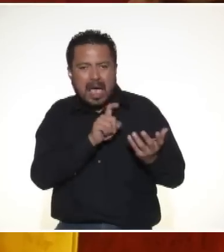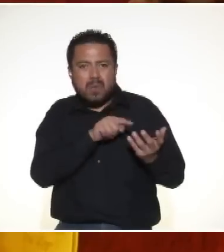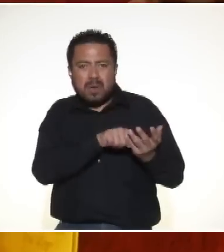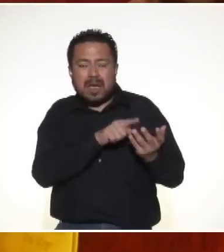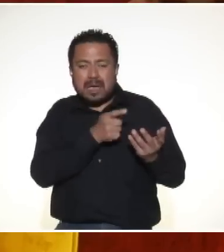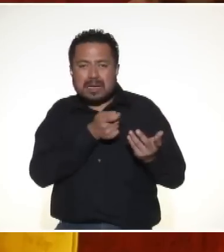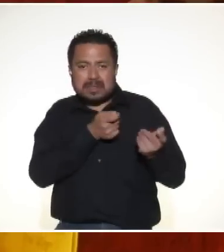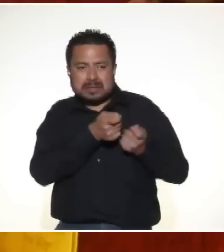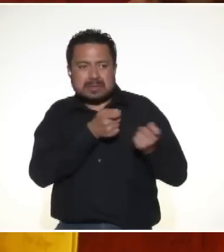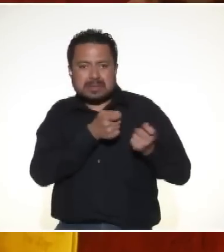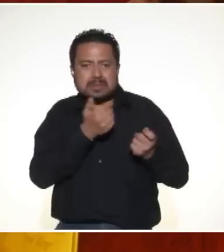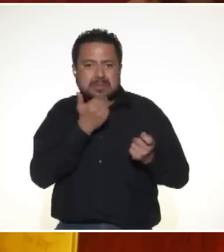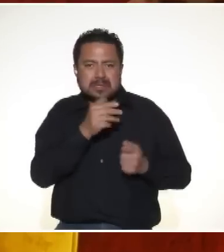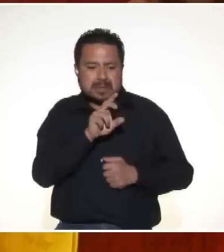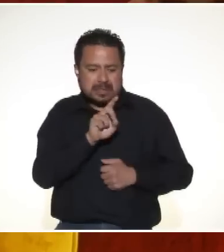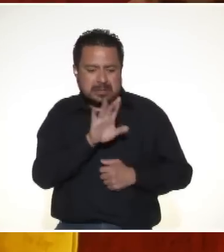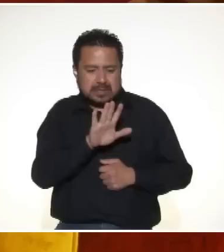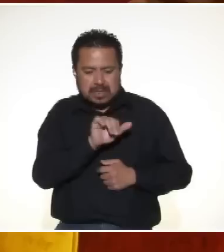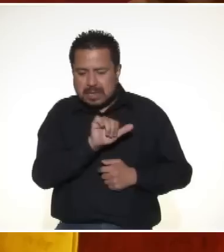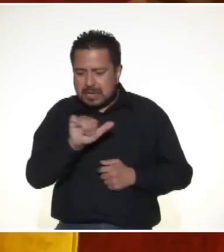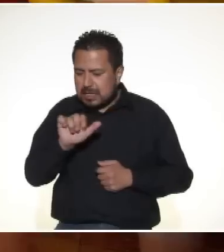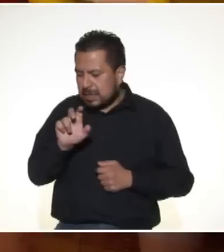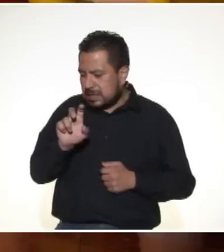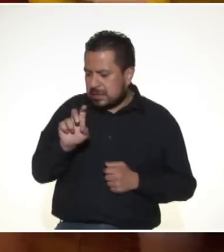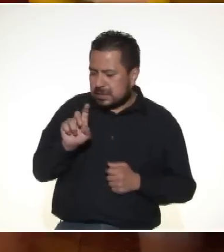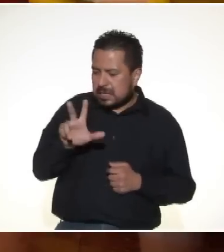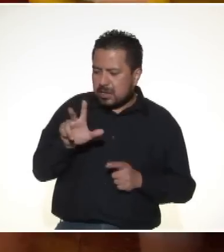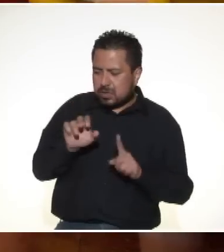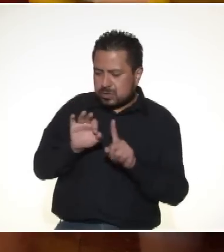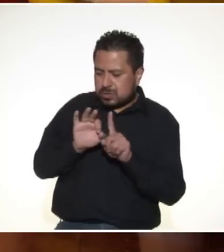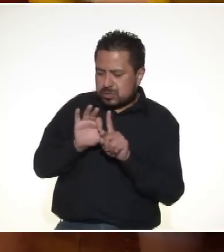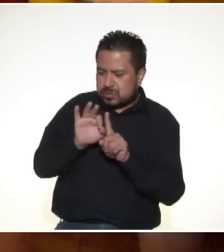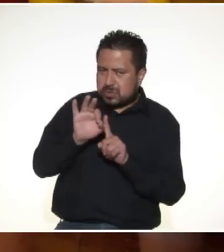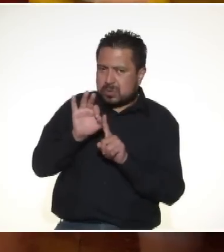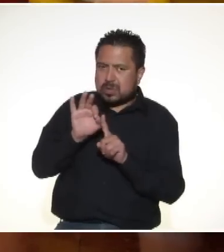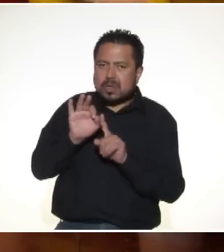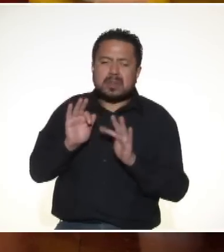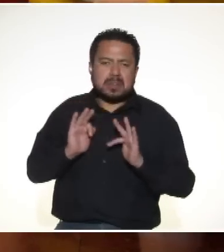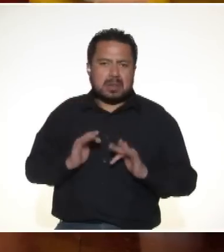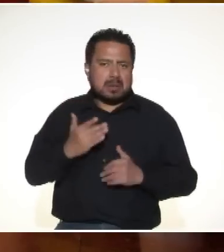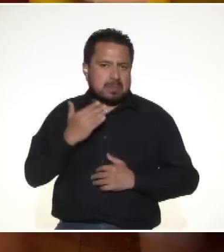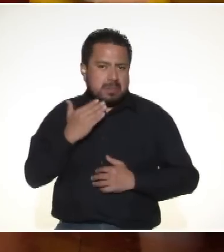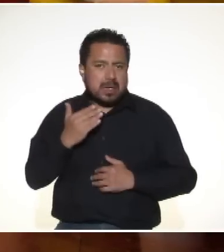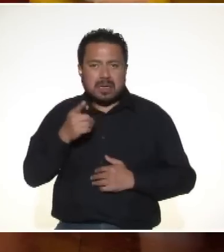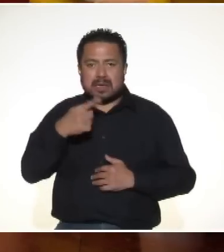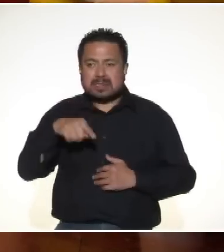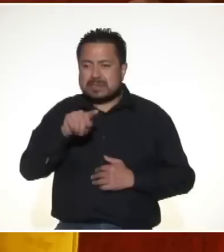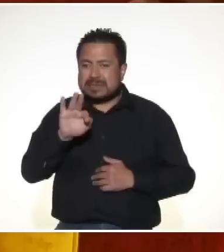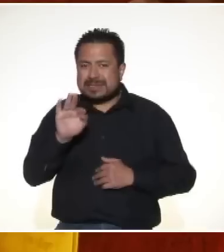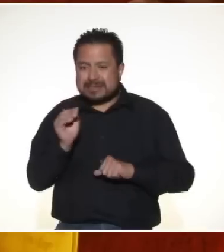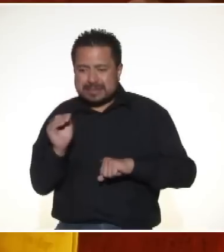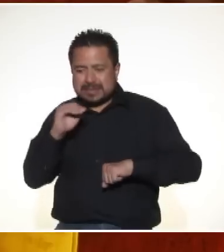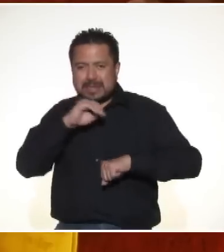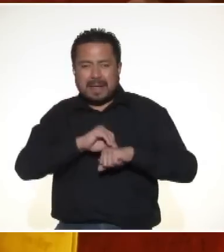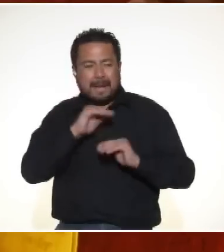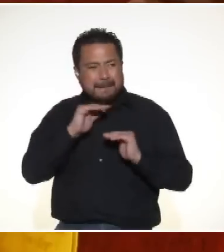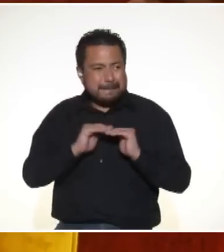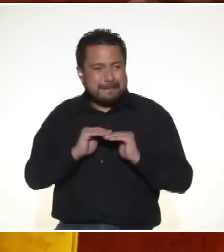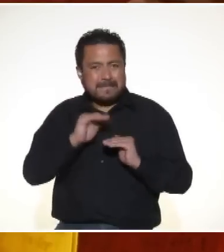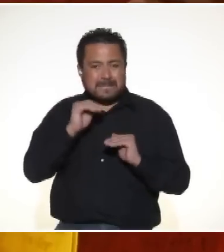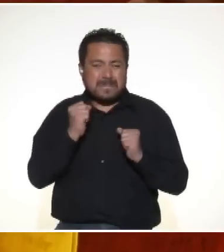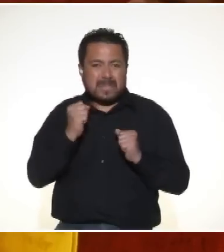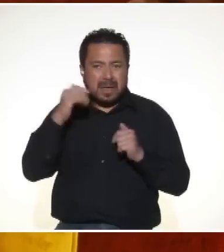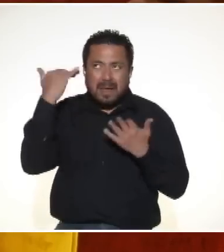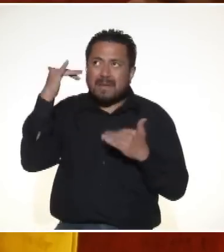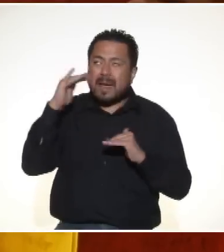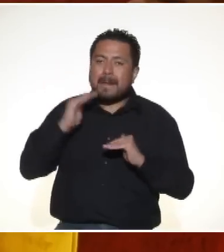regulado entre 35 y 38 grados máximo, una temperatura cómoda. Si nosotros ponemos la temperatura muy alta, sí, nos bañamos